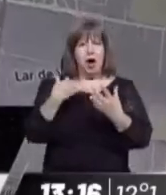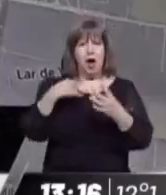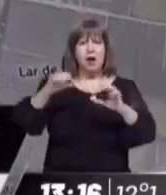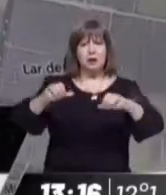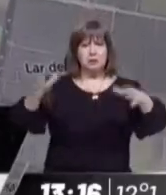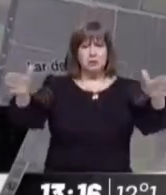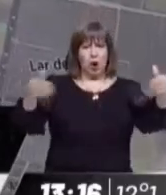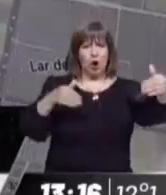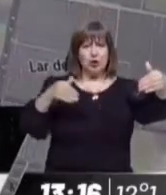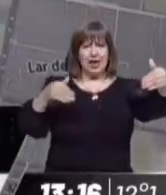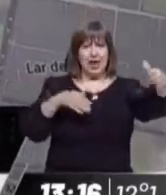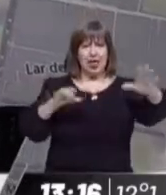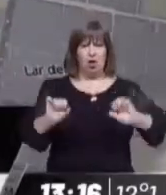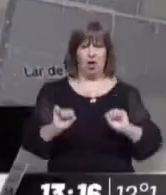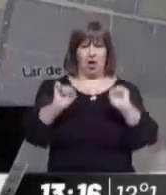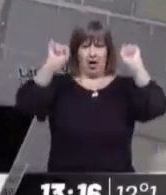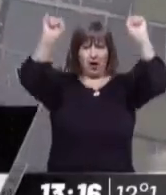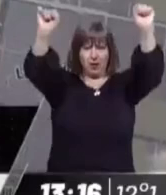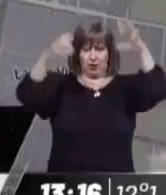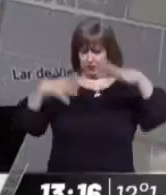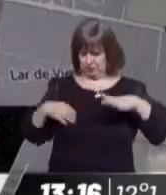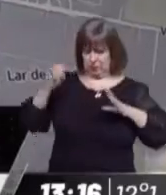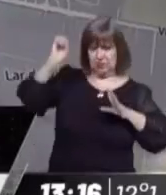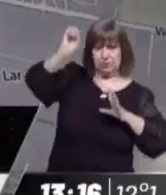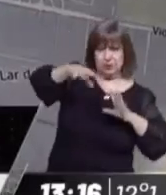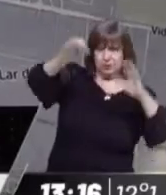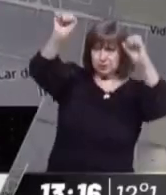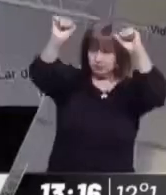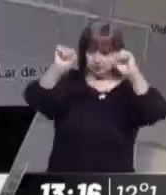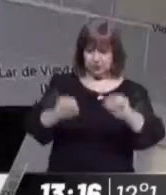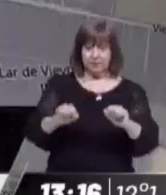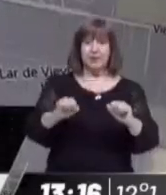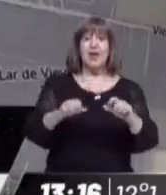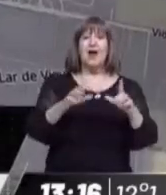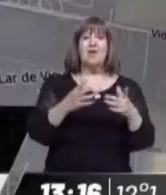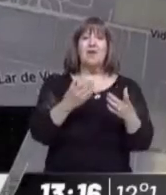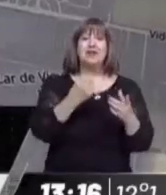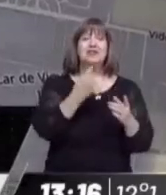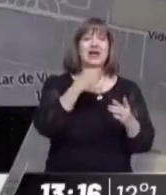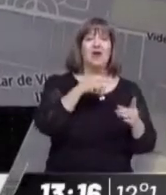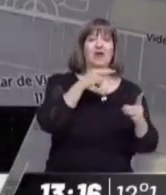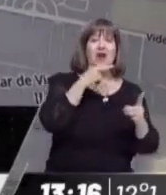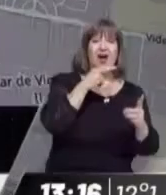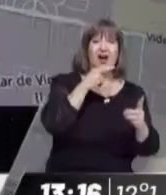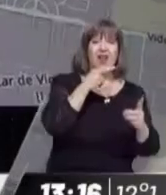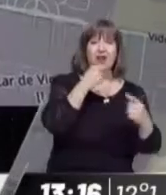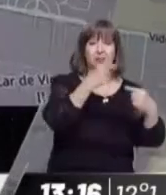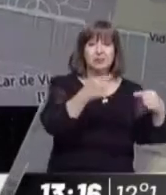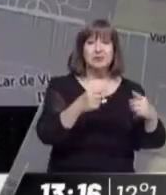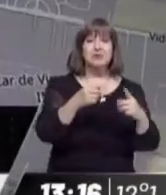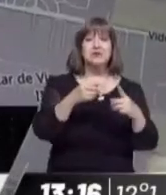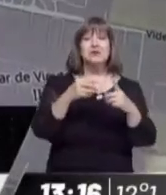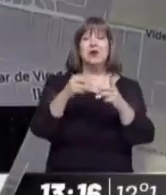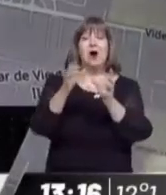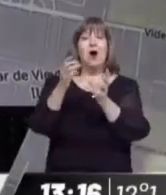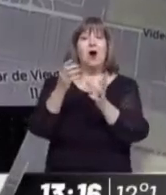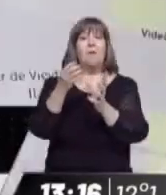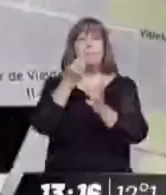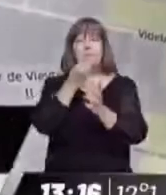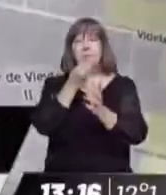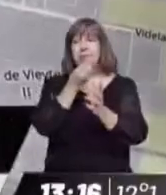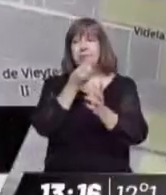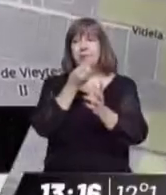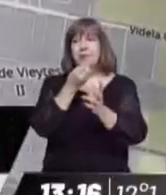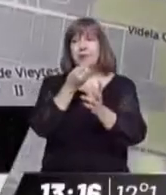recolectamos lo llevamos a nuestro centro verde y vuelven a la economía en una política sustentable y de economía circular es